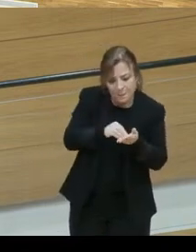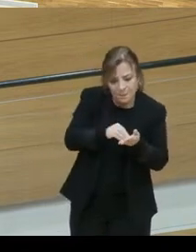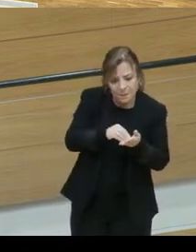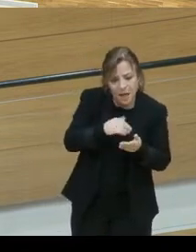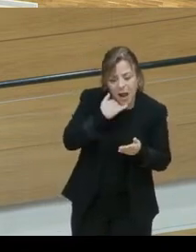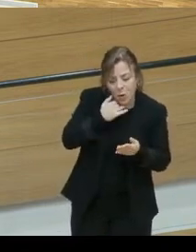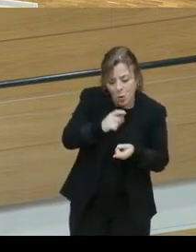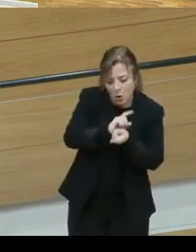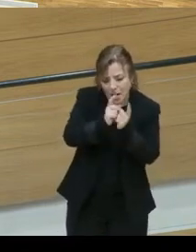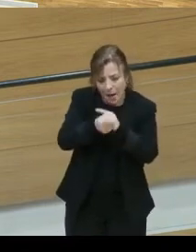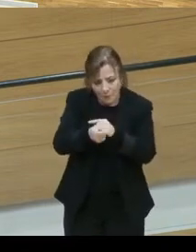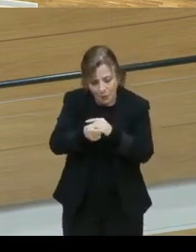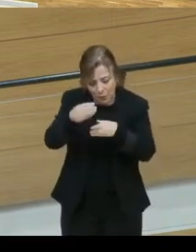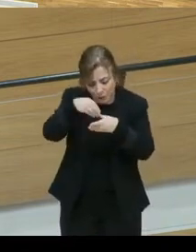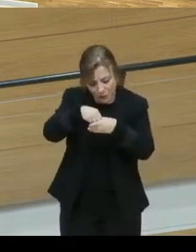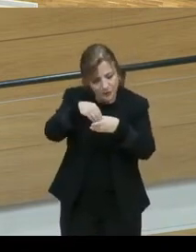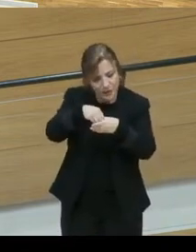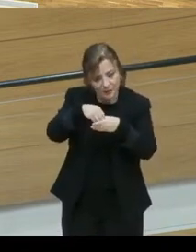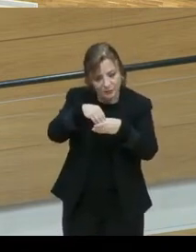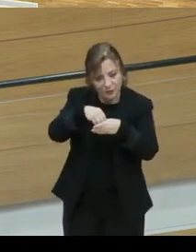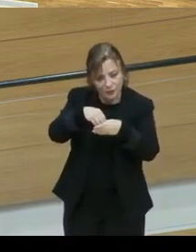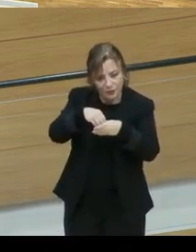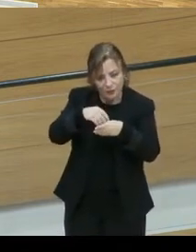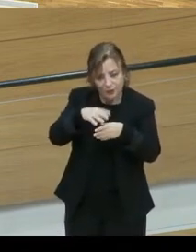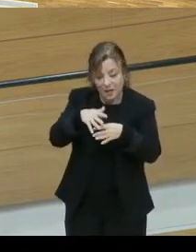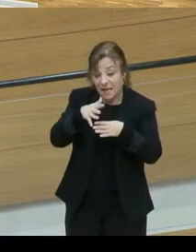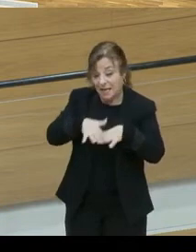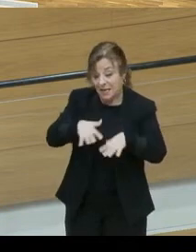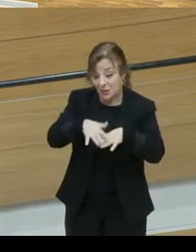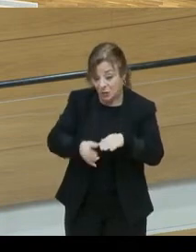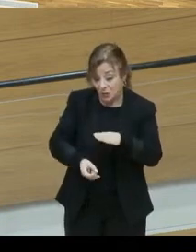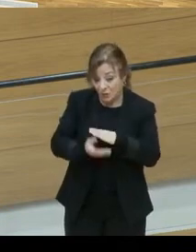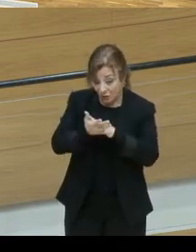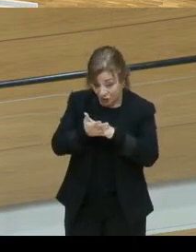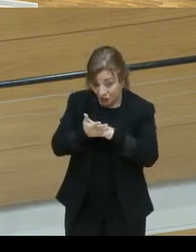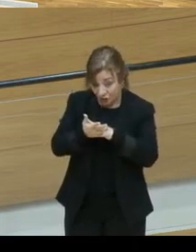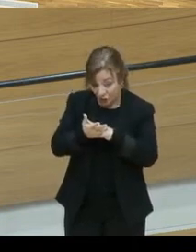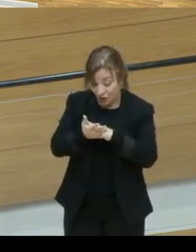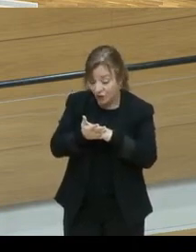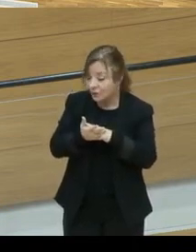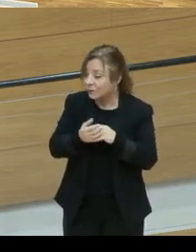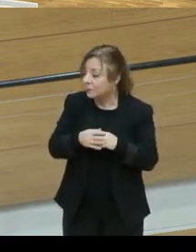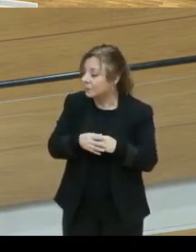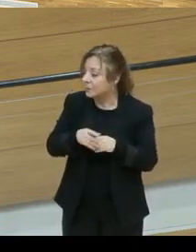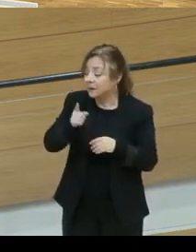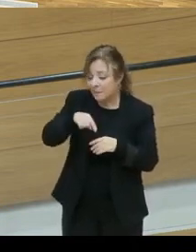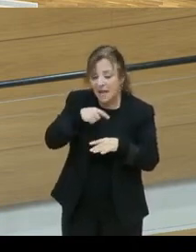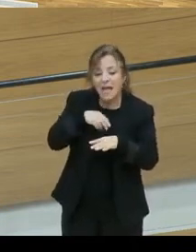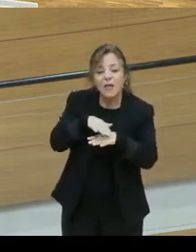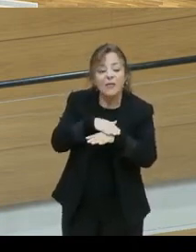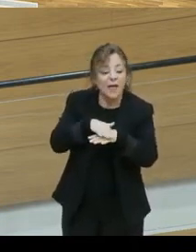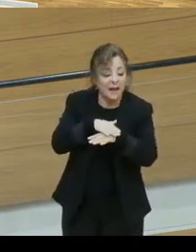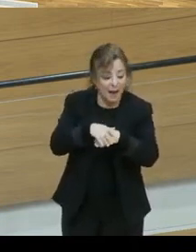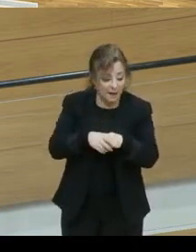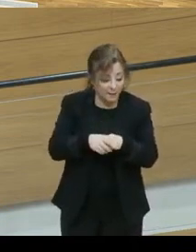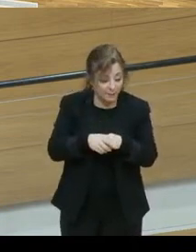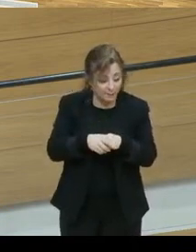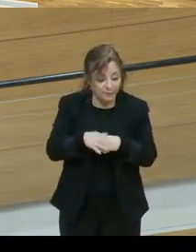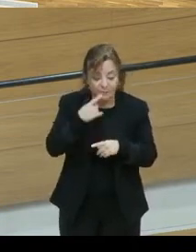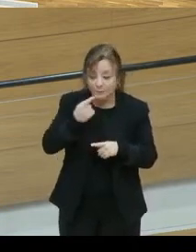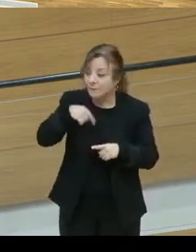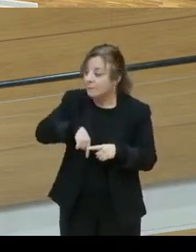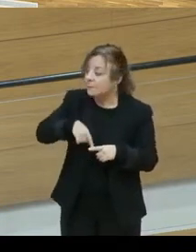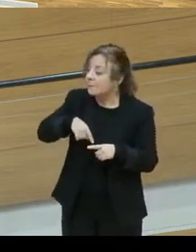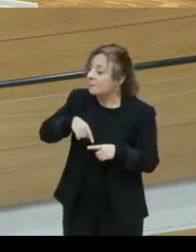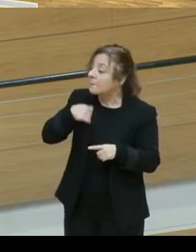algún cambio en la composición o cantidad de lípidos que se generan, de lípidos y de cera. Por lo tanto, estudiamos el perfil